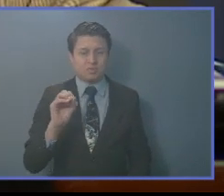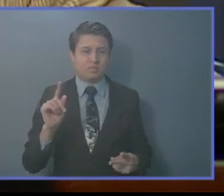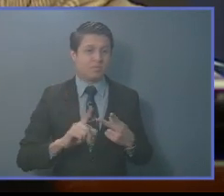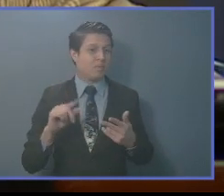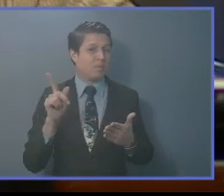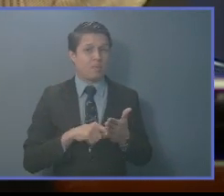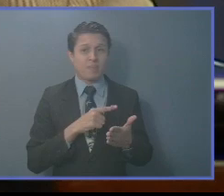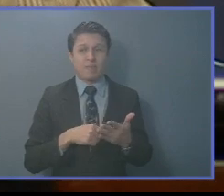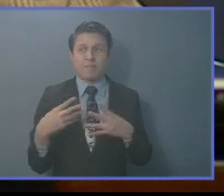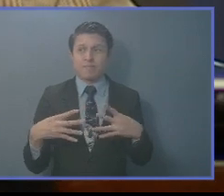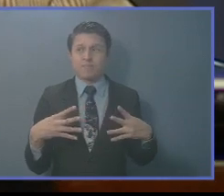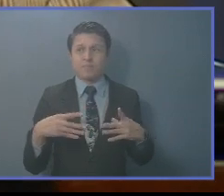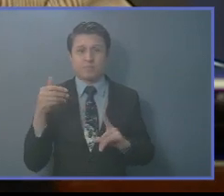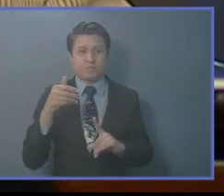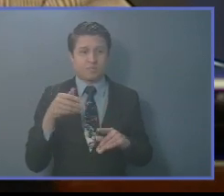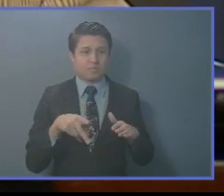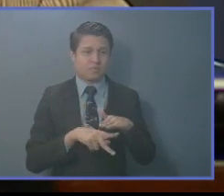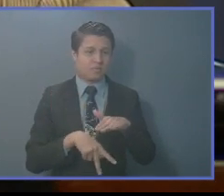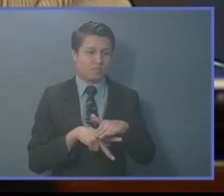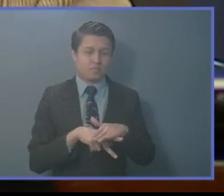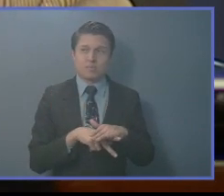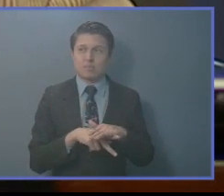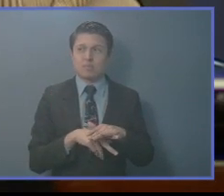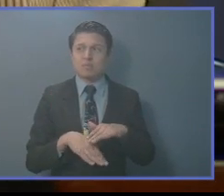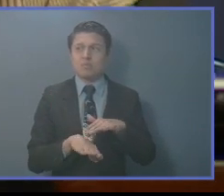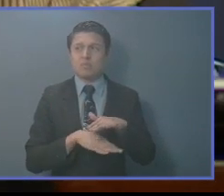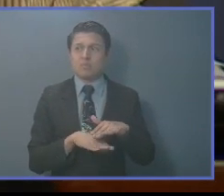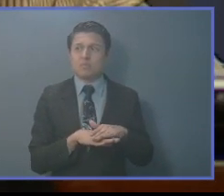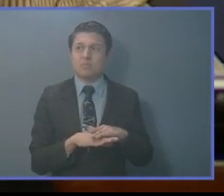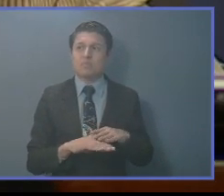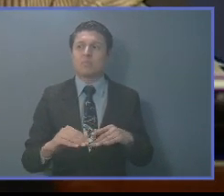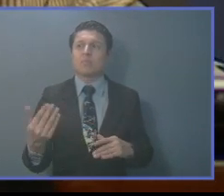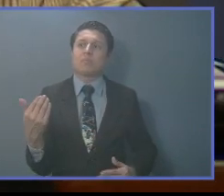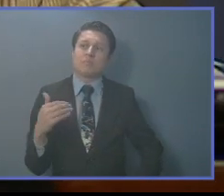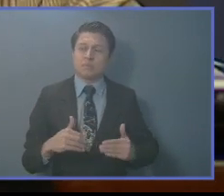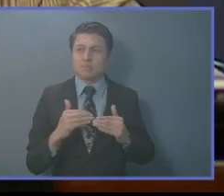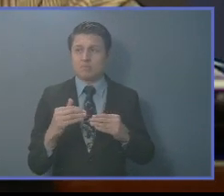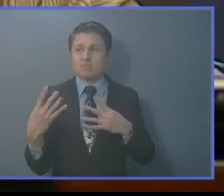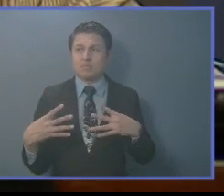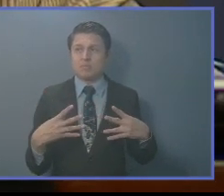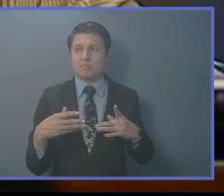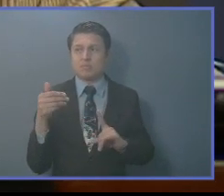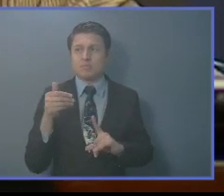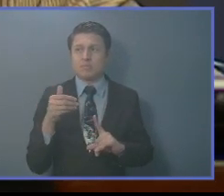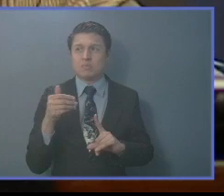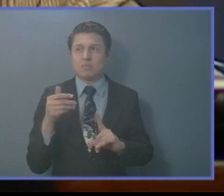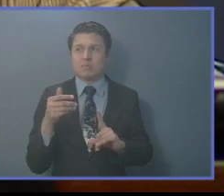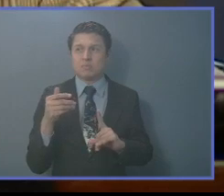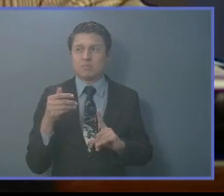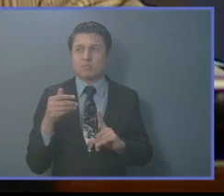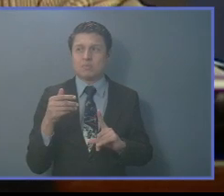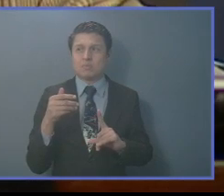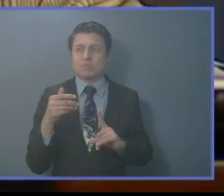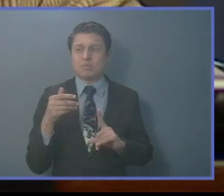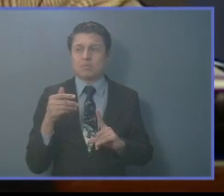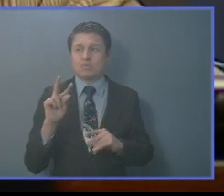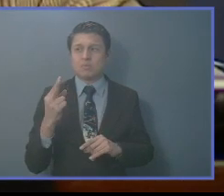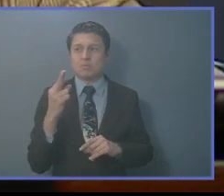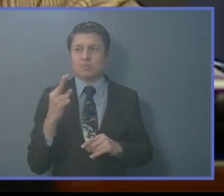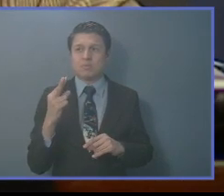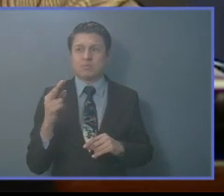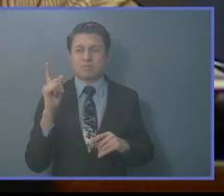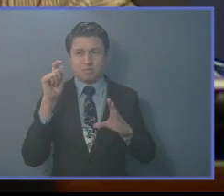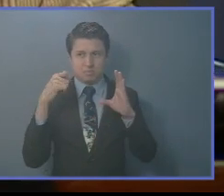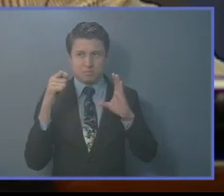actividades presenciales de educación inicial, parvularia, básica y media, así como las actividades académicas extracurriculares. 2. Los